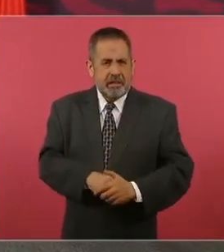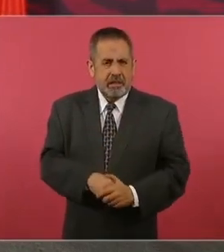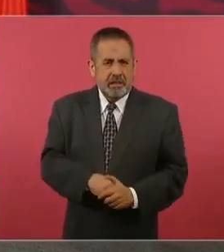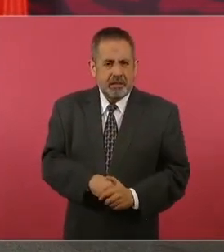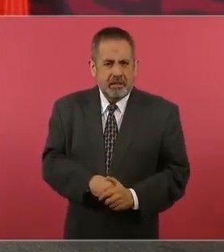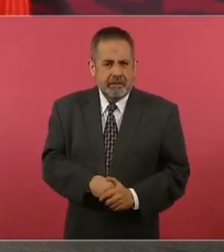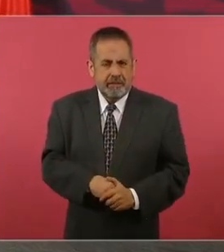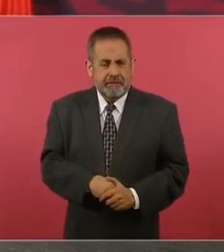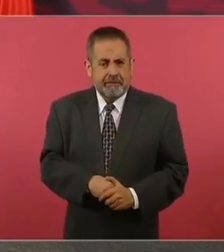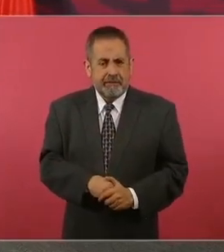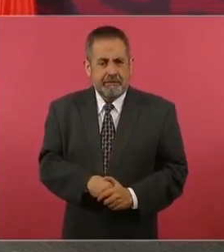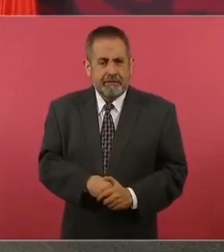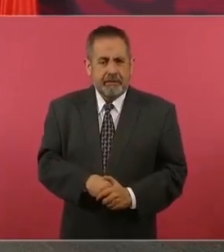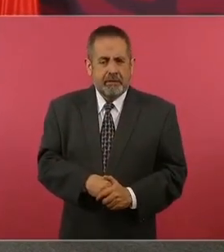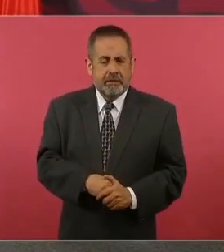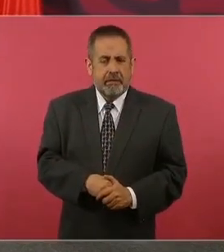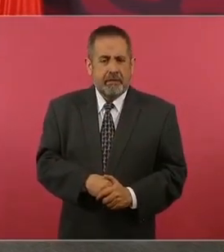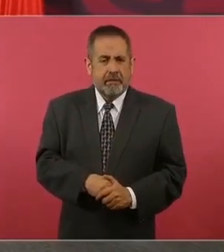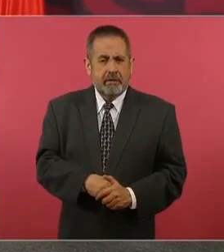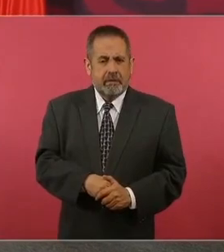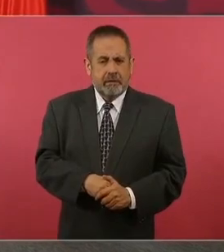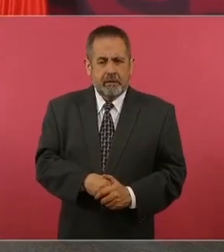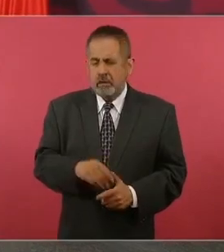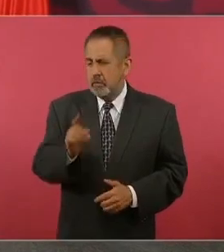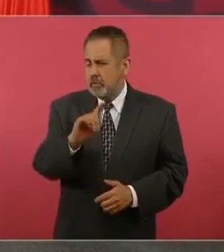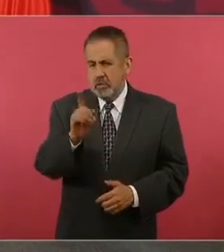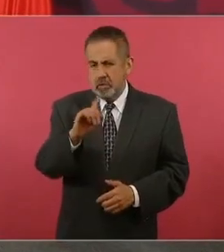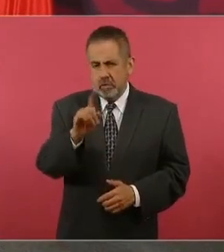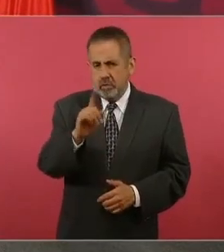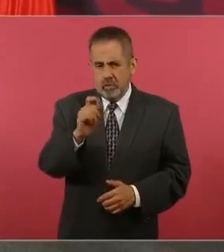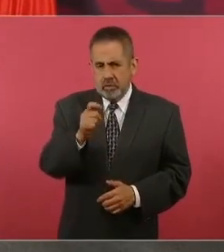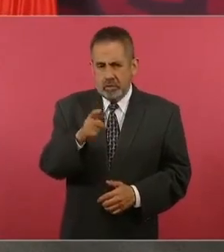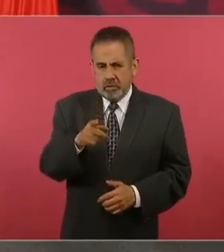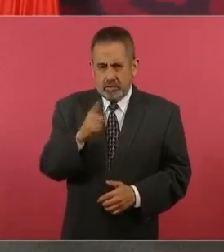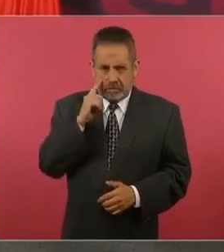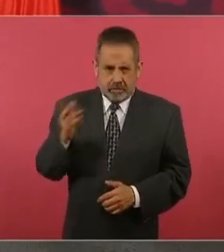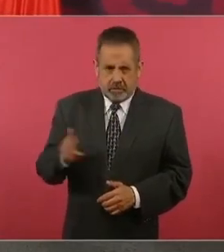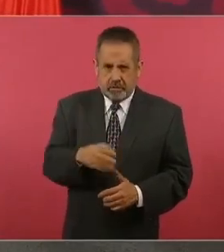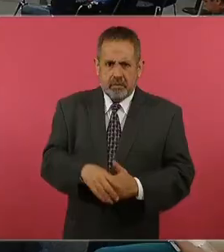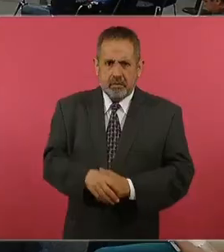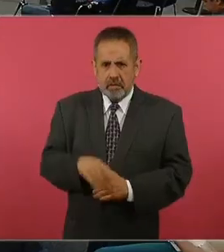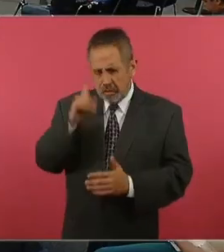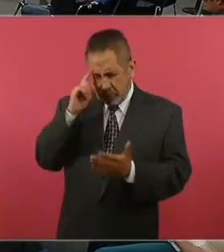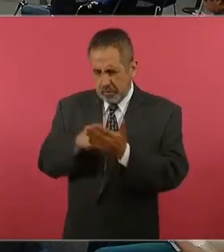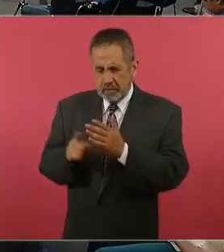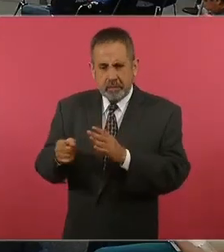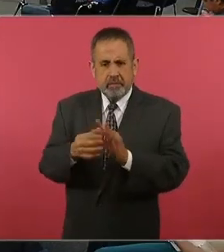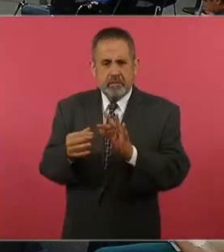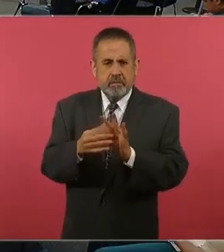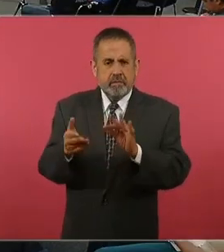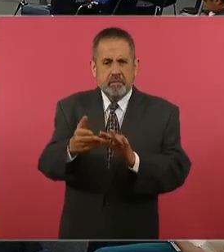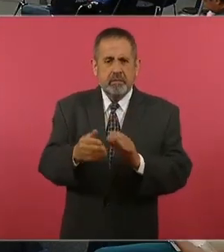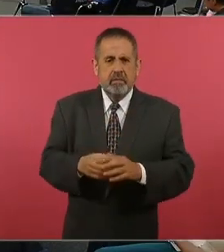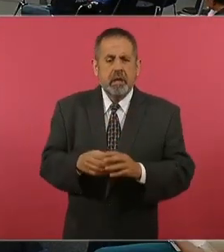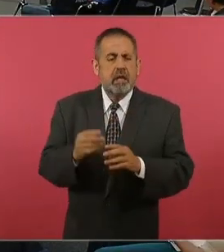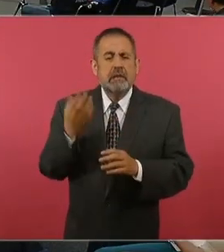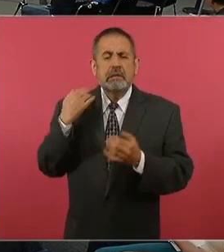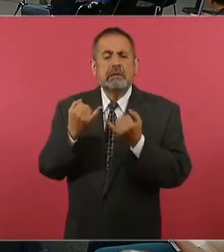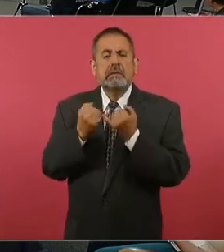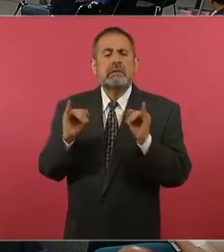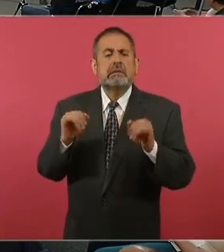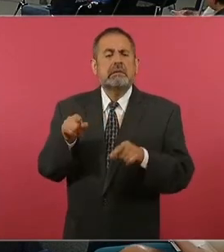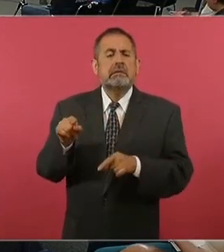¿Ya sale del Benito Juárez a la IFA? No, es, a ver, yo creo que es el que inauguramos